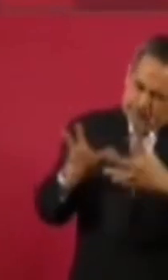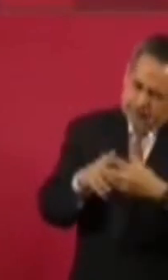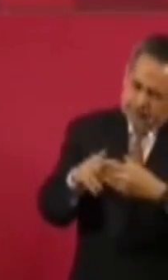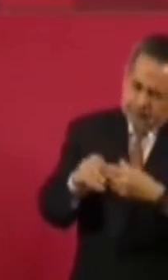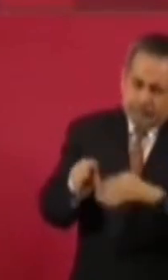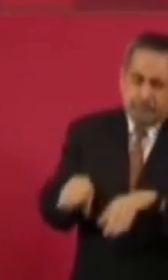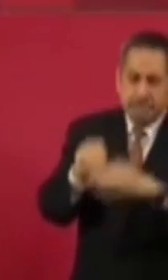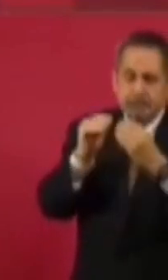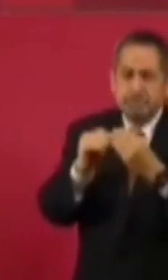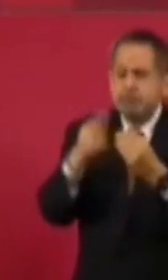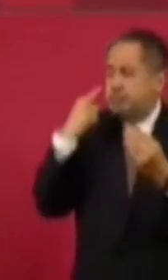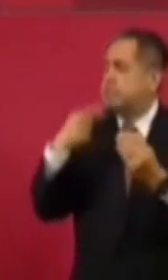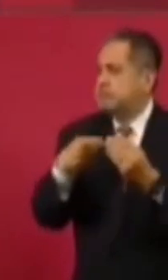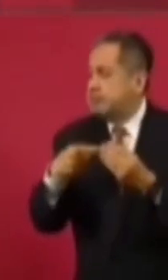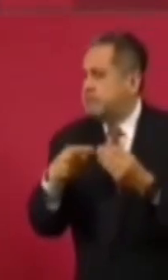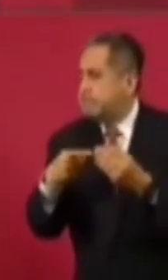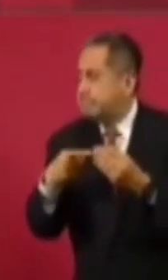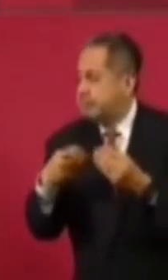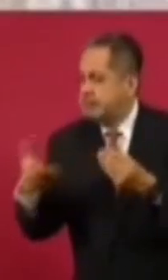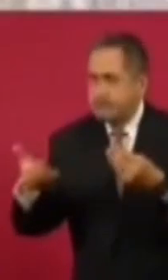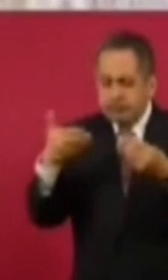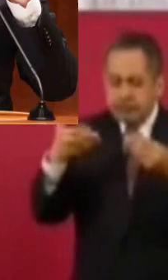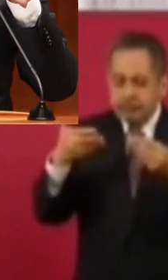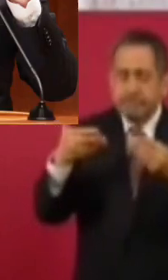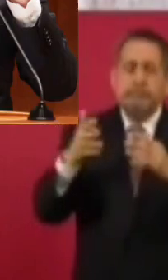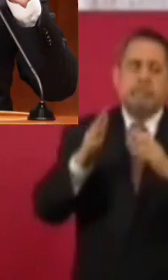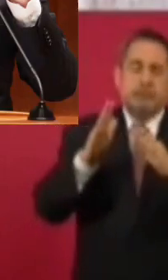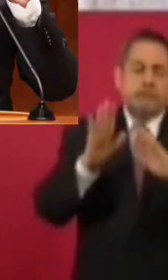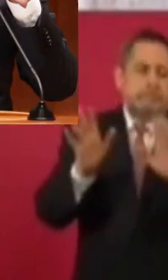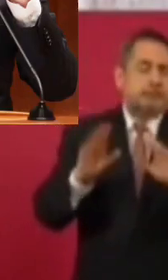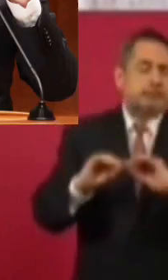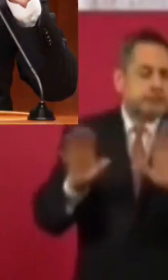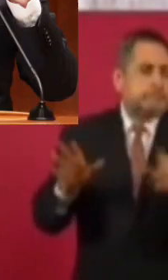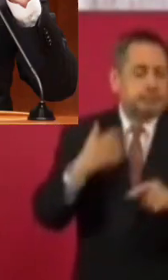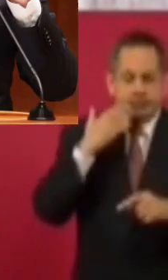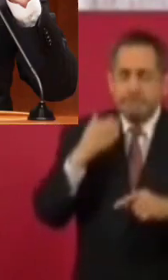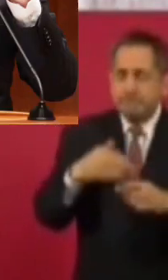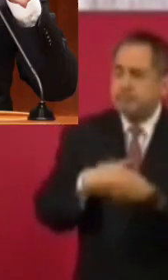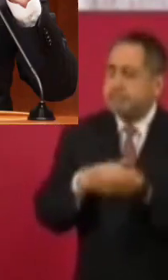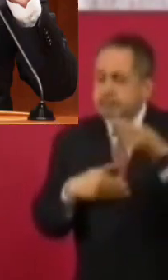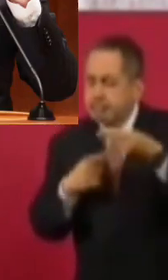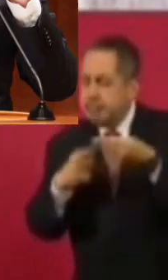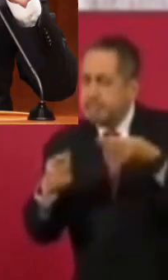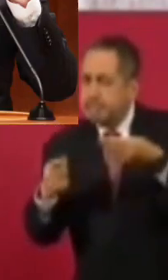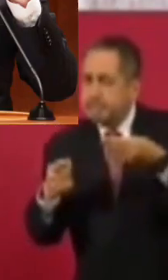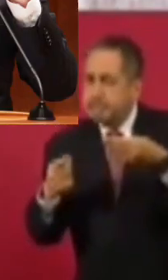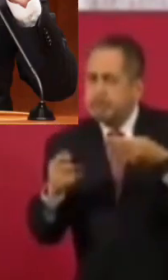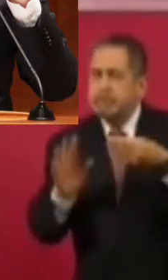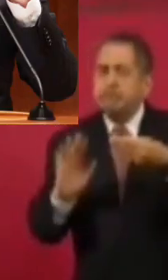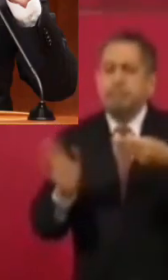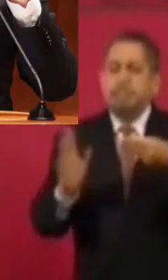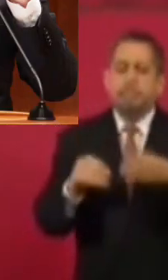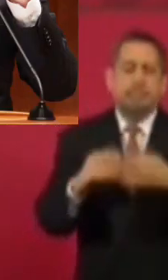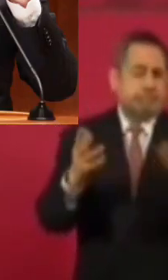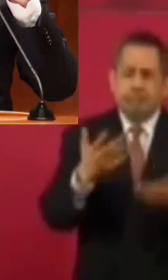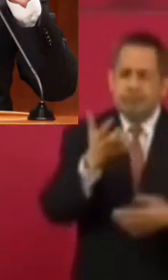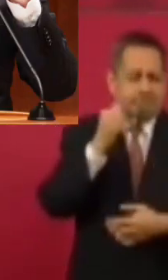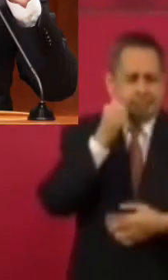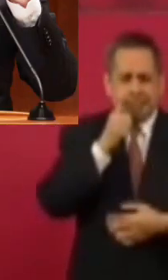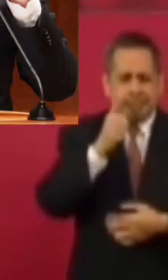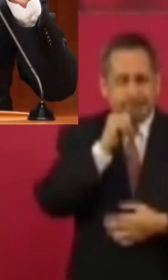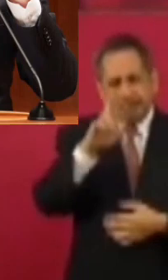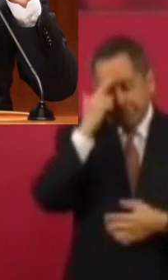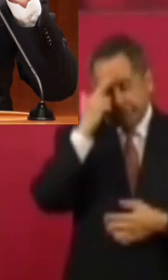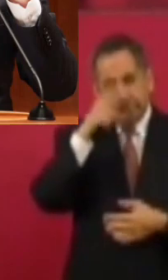Donde el líder panista Julen Rementería afirmó que el presidente no barre la escalera, guarda la mugre debajo